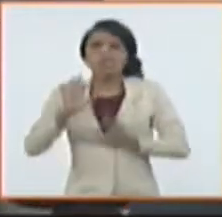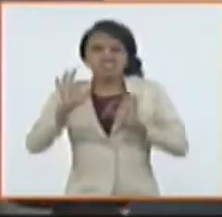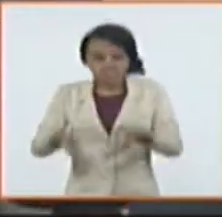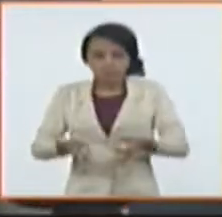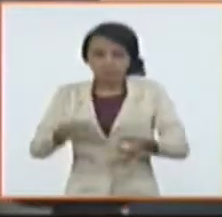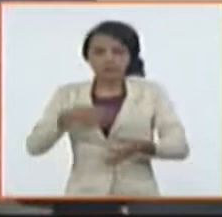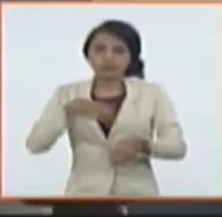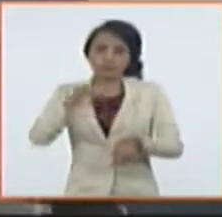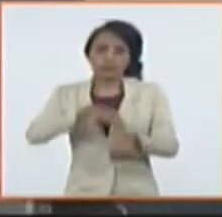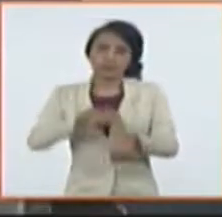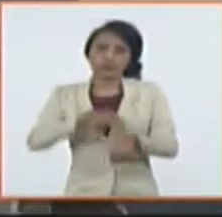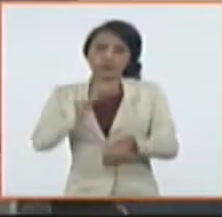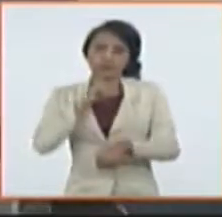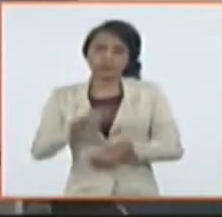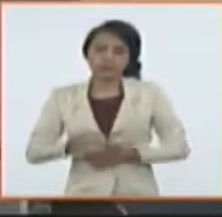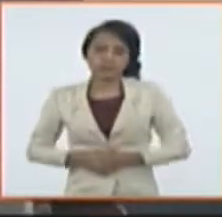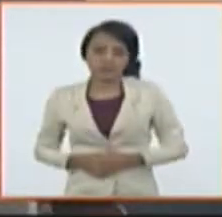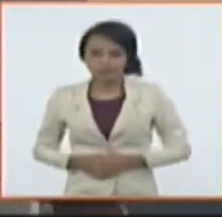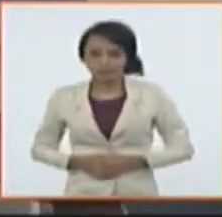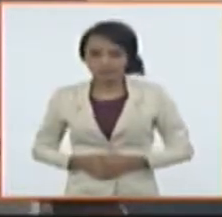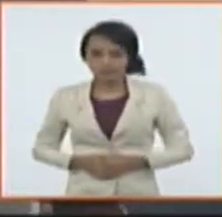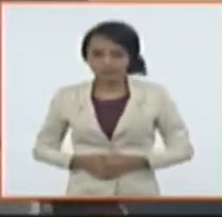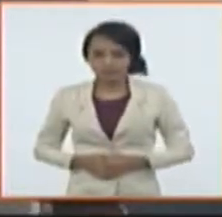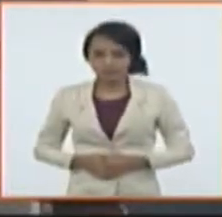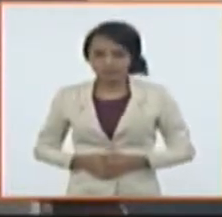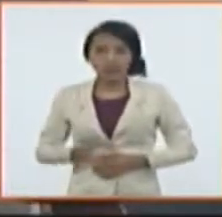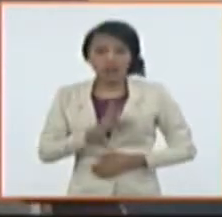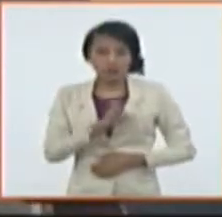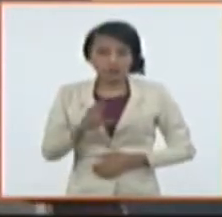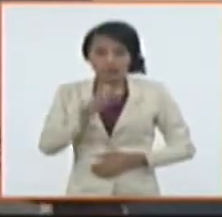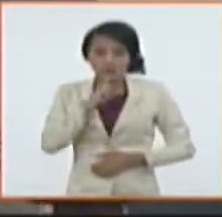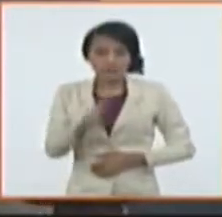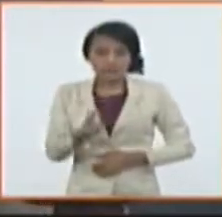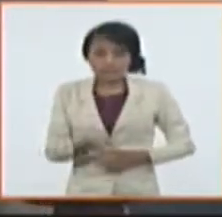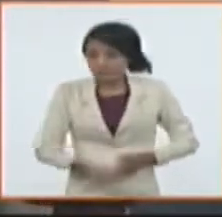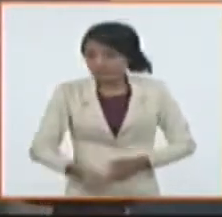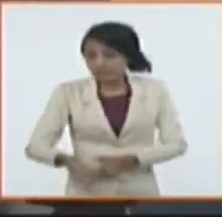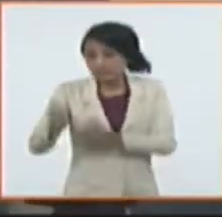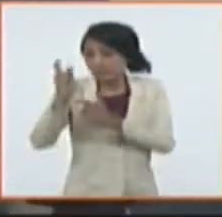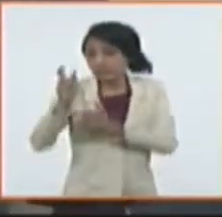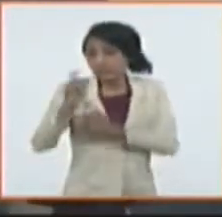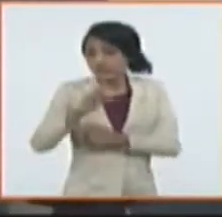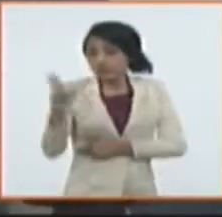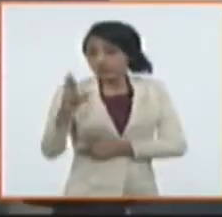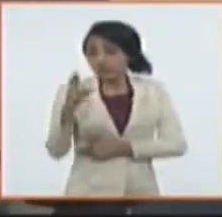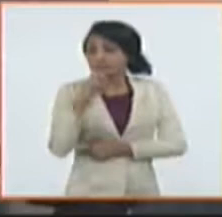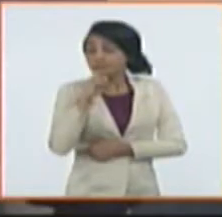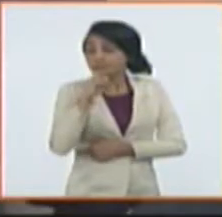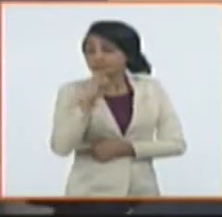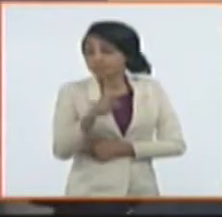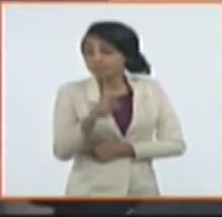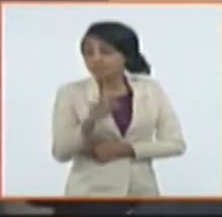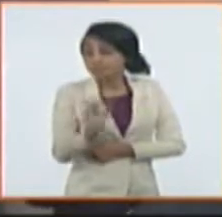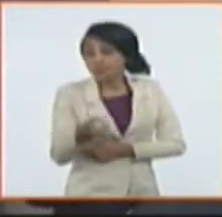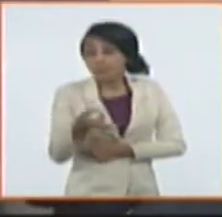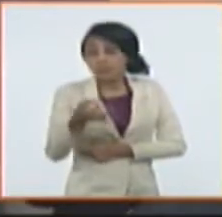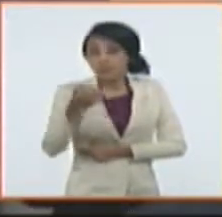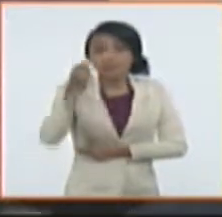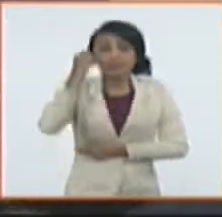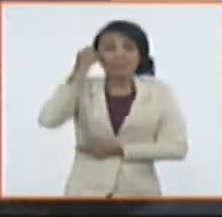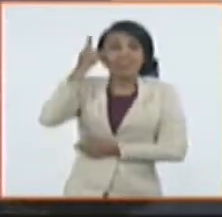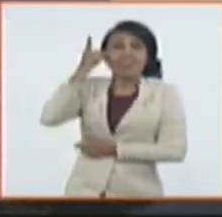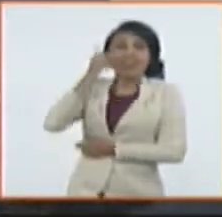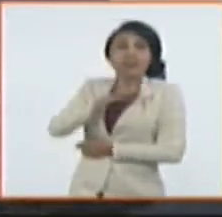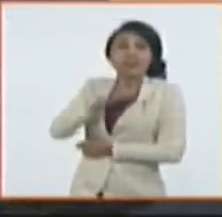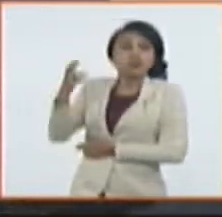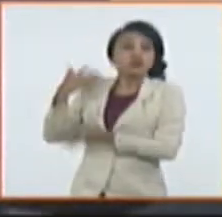difíciles. La revolución fue difícil desde que triunfó. Fue difícil desde que se gestó.